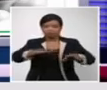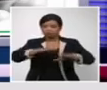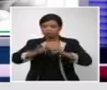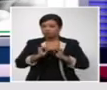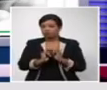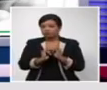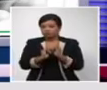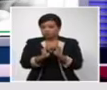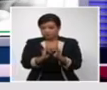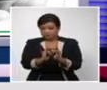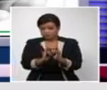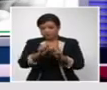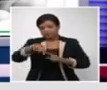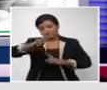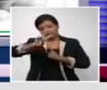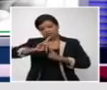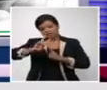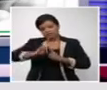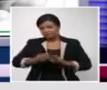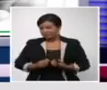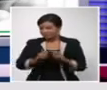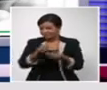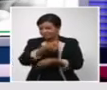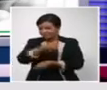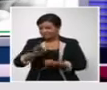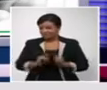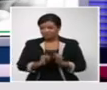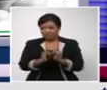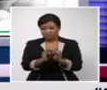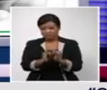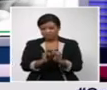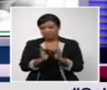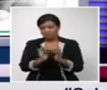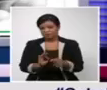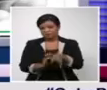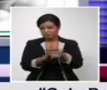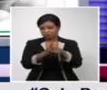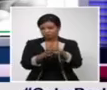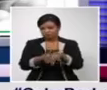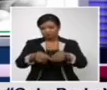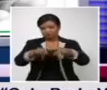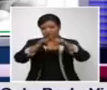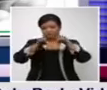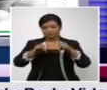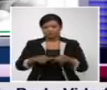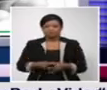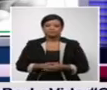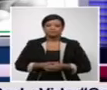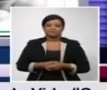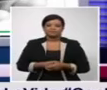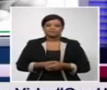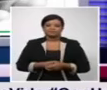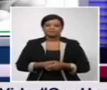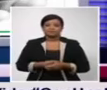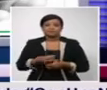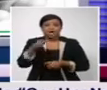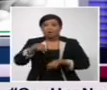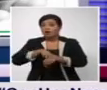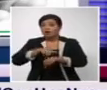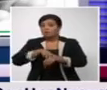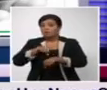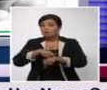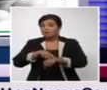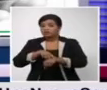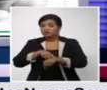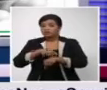radio y televisión para llevar a usted la información sobre la situación epidemiológica en el país. Me acompañará en este primer momento de conferencia